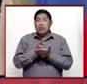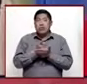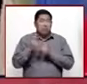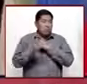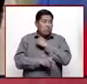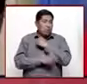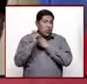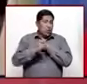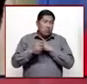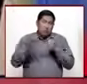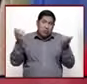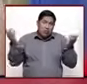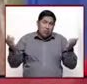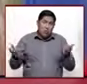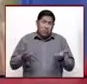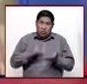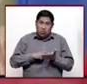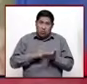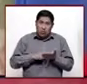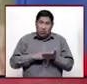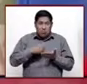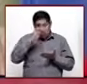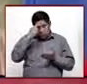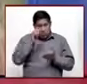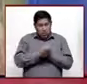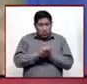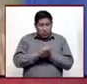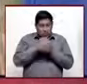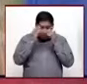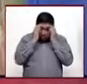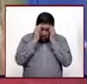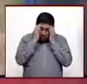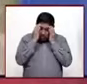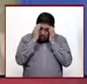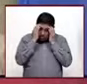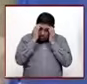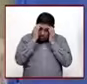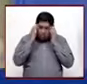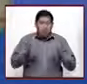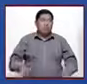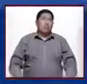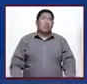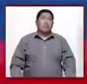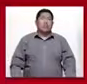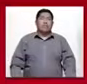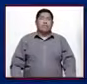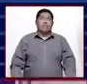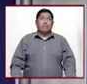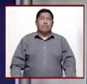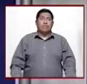asaltado, yo creo, por eso yo creo que mi carnet están trajinando ahí.